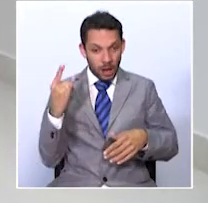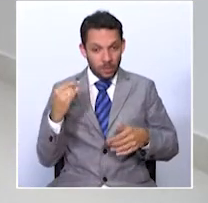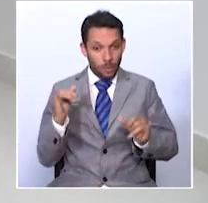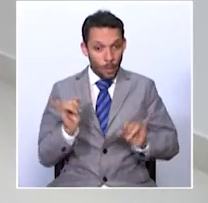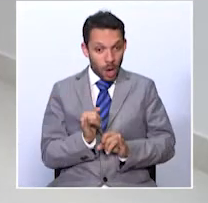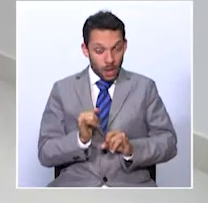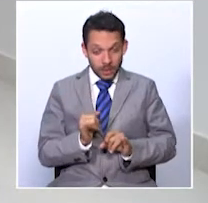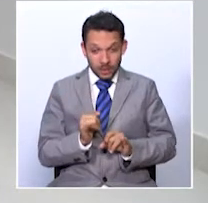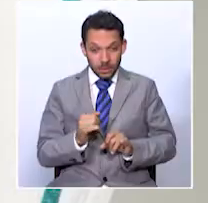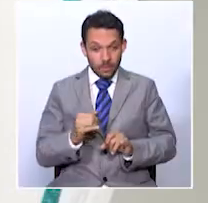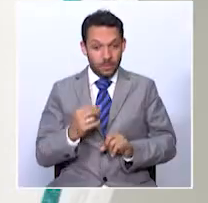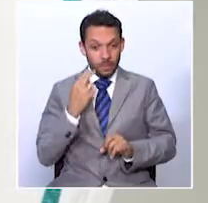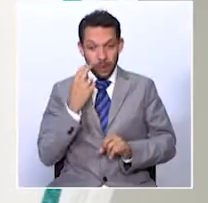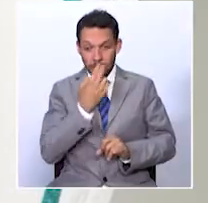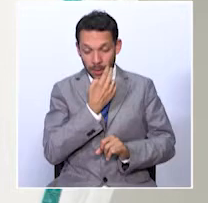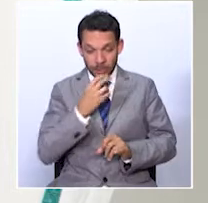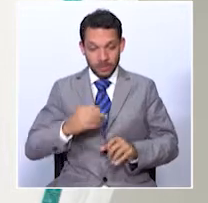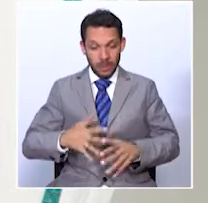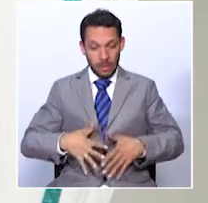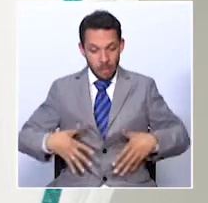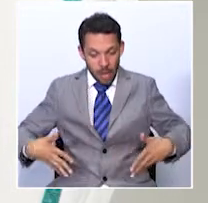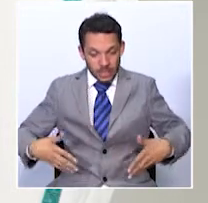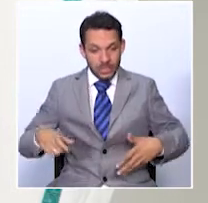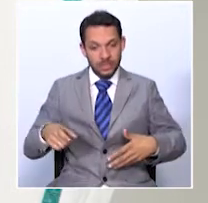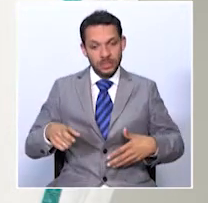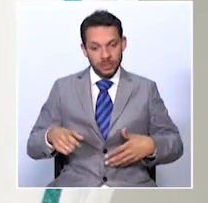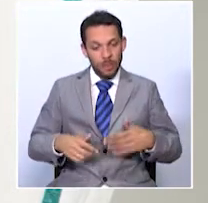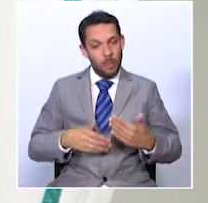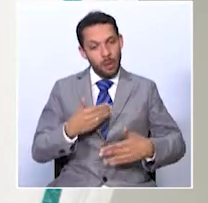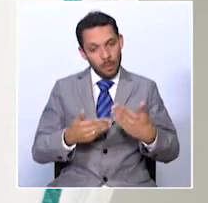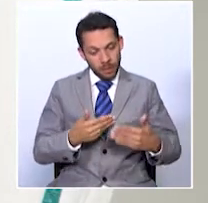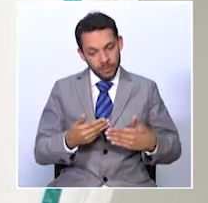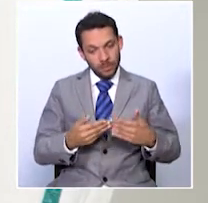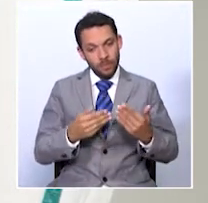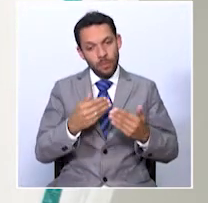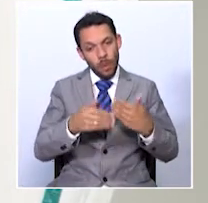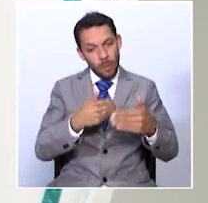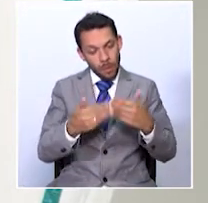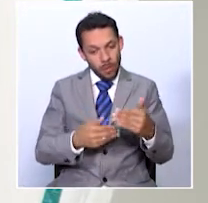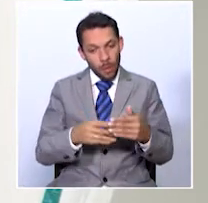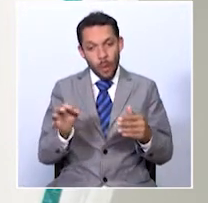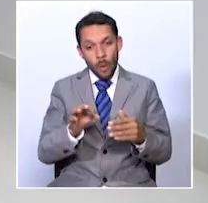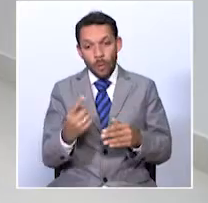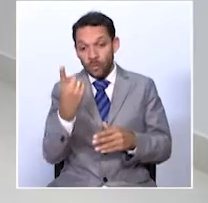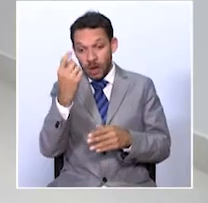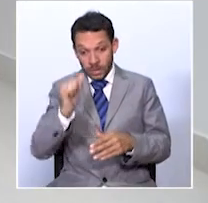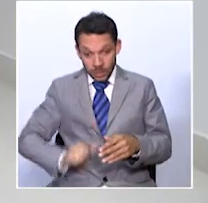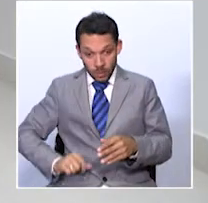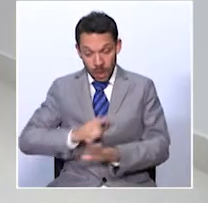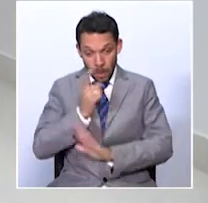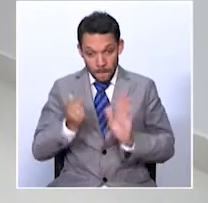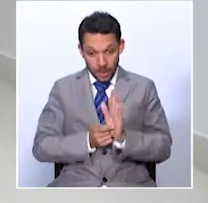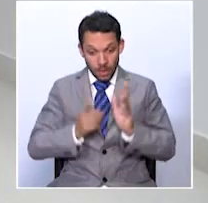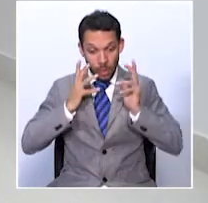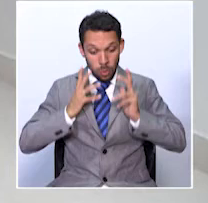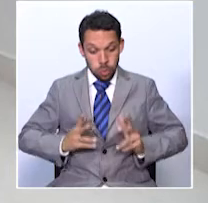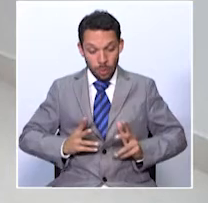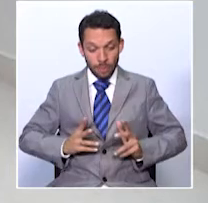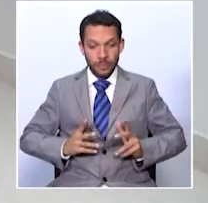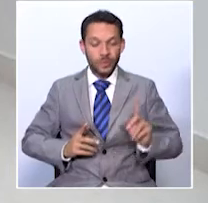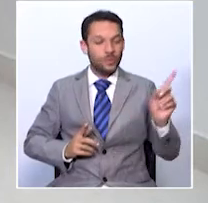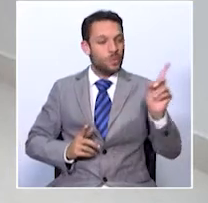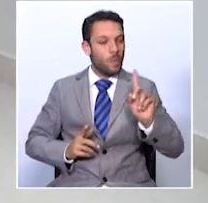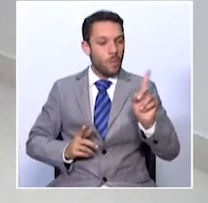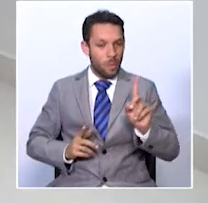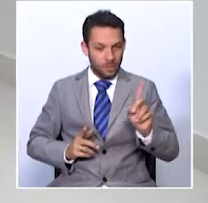son un proceso reconstructivo que tiene que ser programado. Exactamente, entonces yo siempre le pregunto a las pacientes,